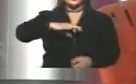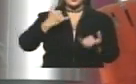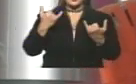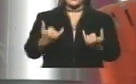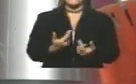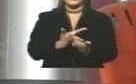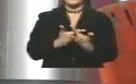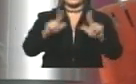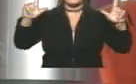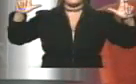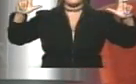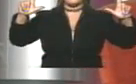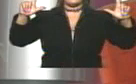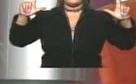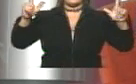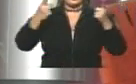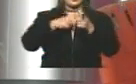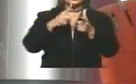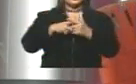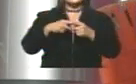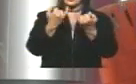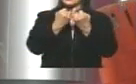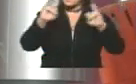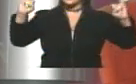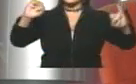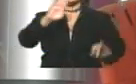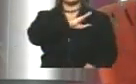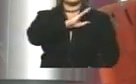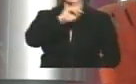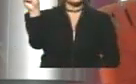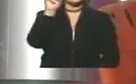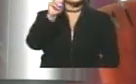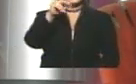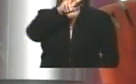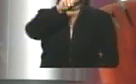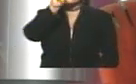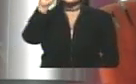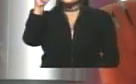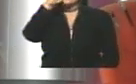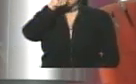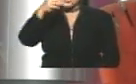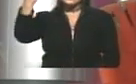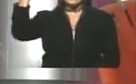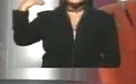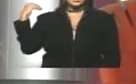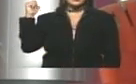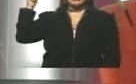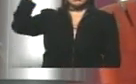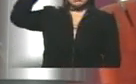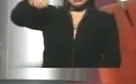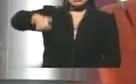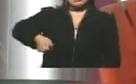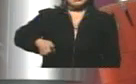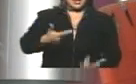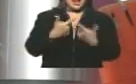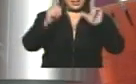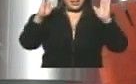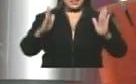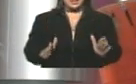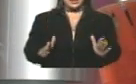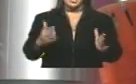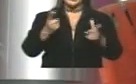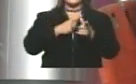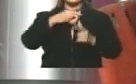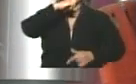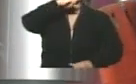comenzado nosotros a entrar en nuestra nueva etapa de independencia. Sí. 200 años de nuestra independencia. Muchos de nuestros formadores en el área